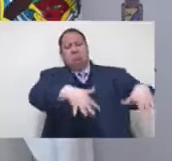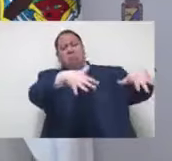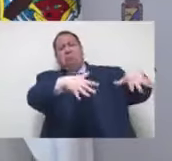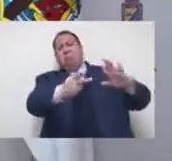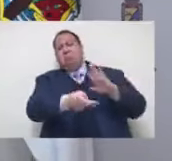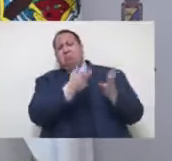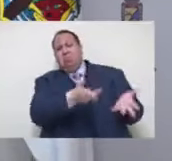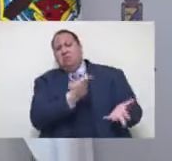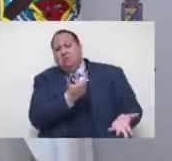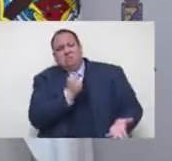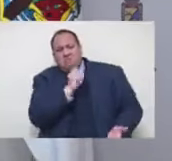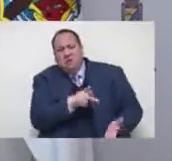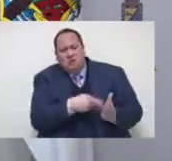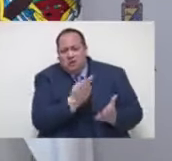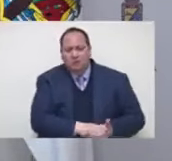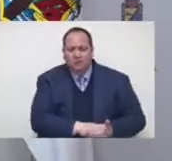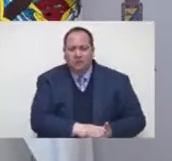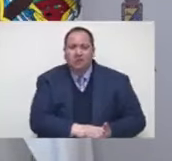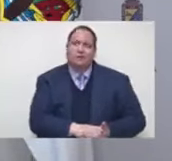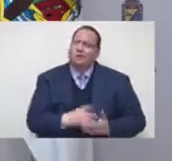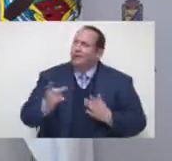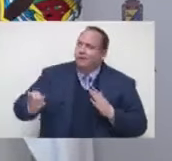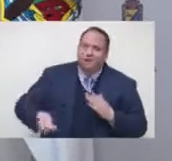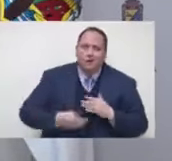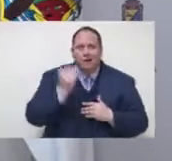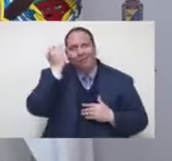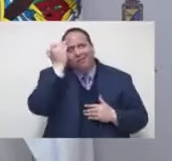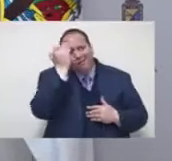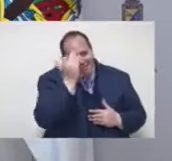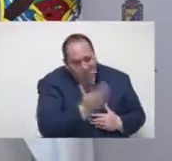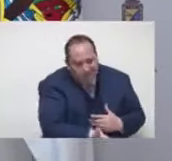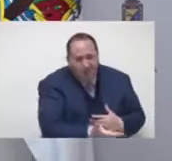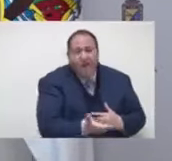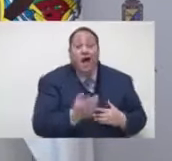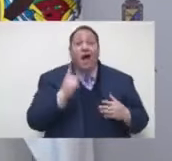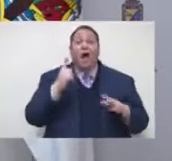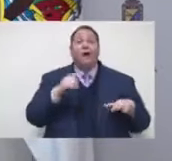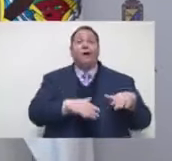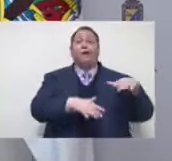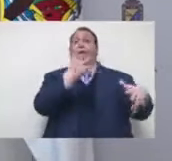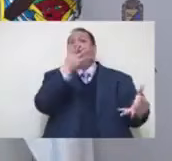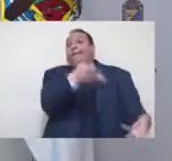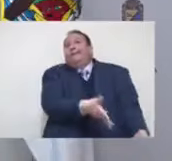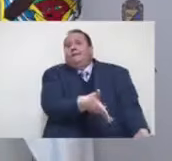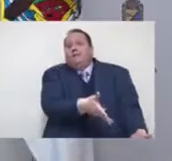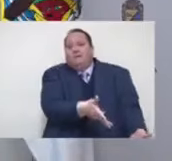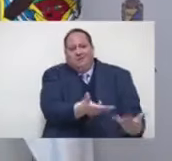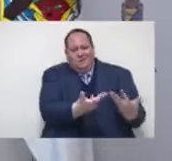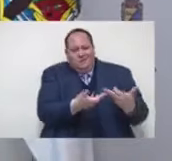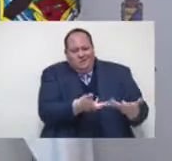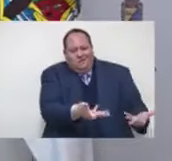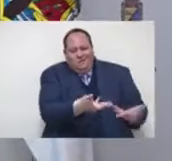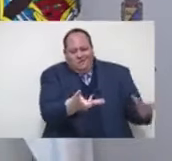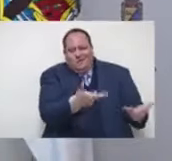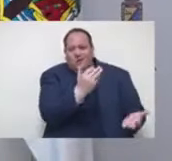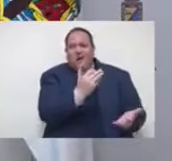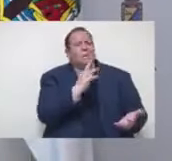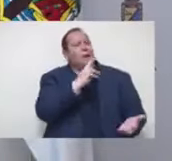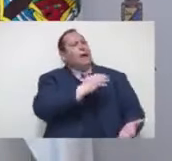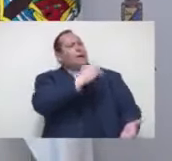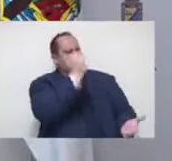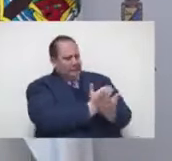otra vez, y entonces, y nuevamente no va a durar nada, porque el agua se va a quedar ahí, me va a echar a perder el asfalto. Entonces detuvimos la